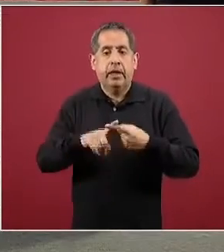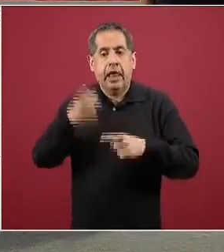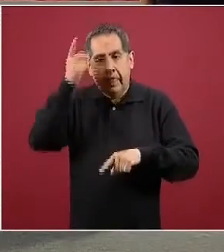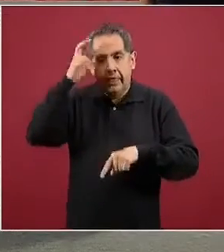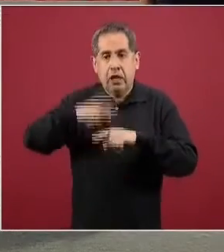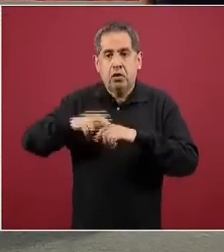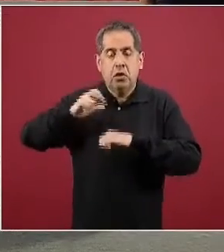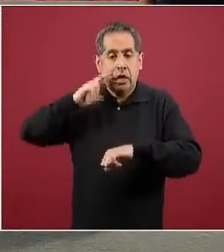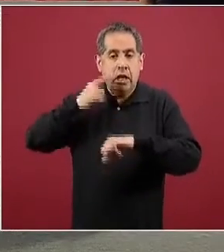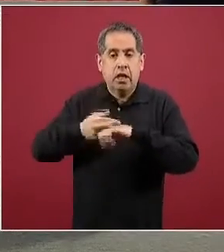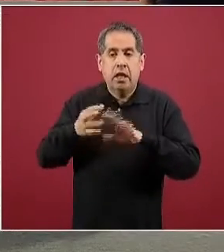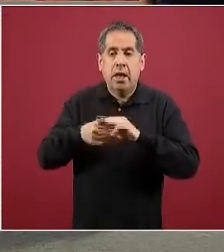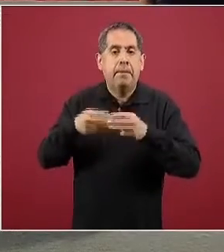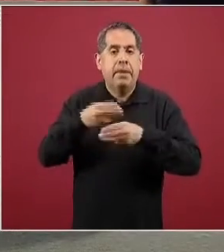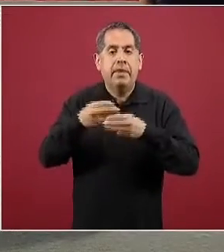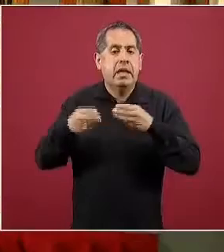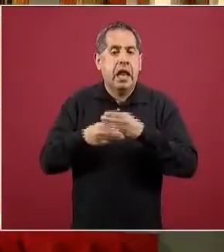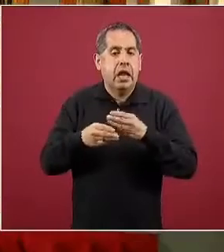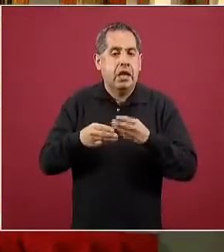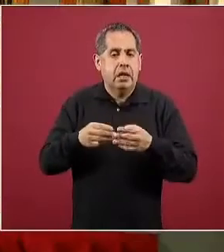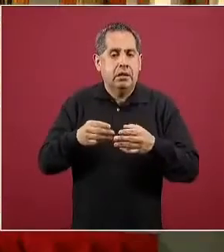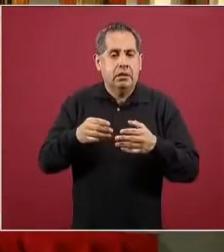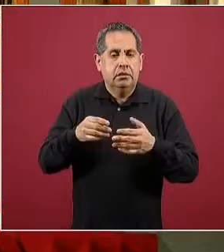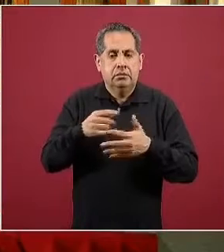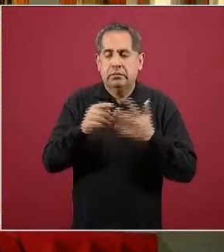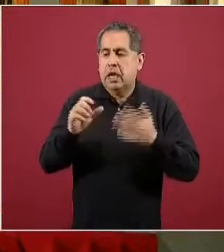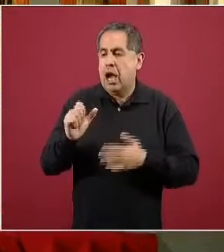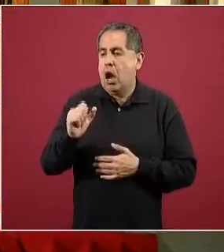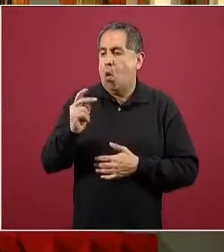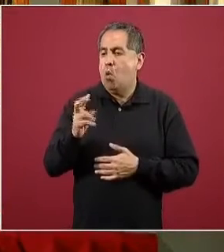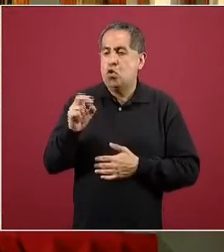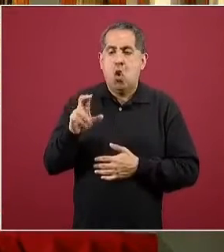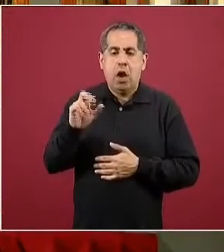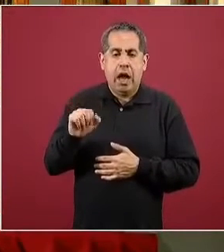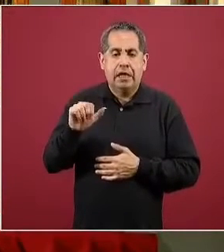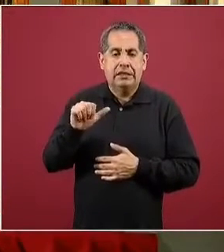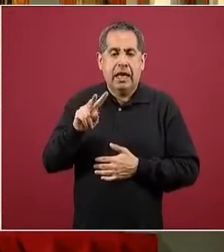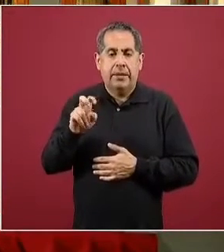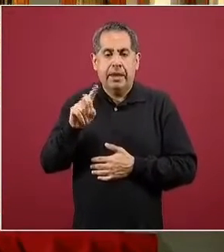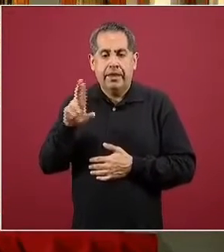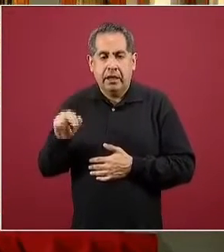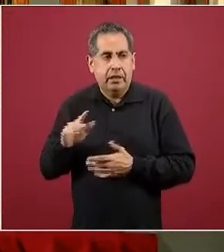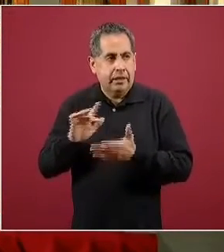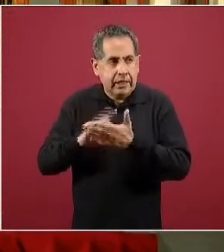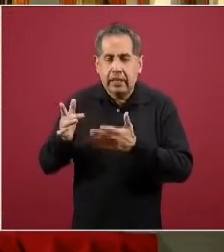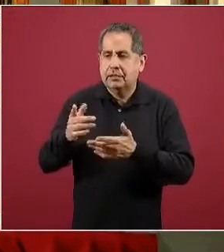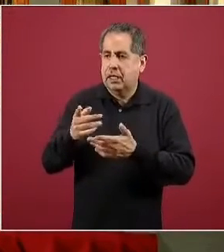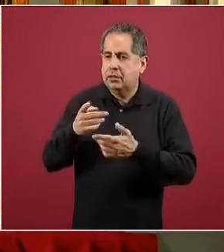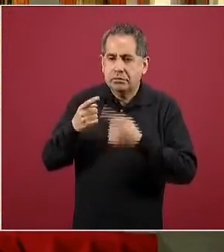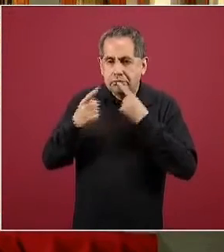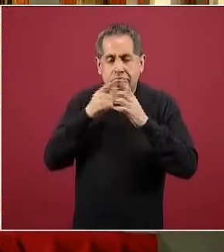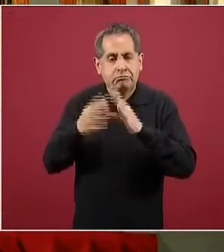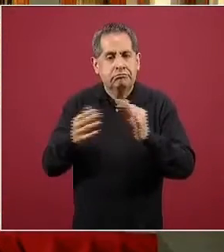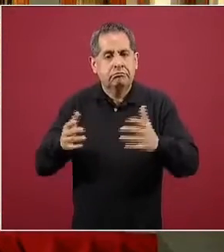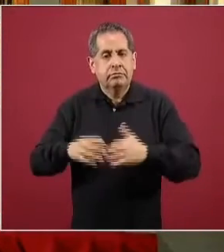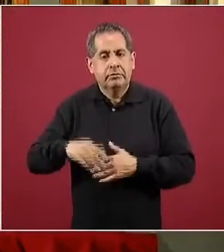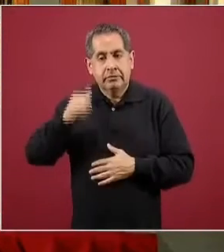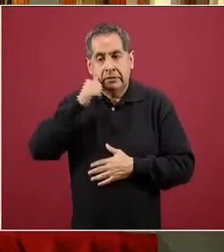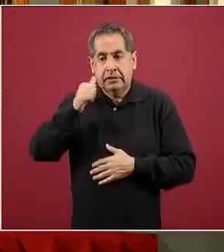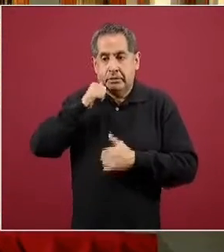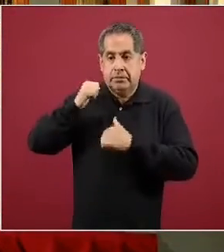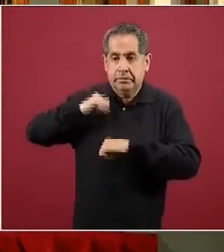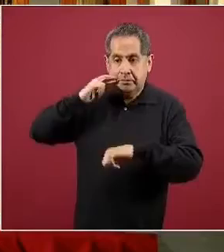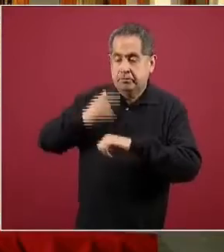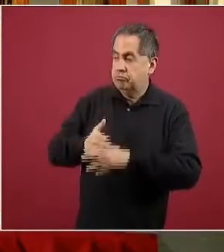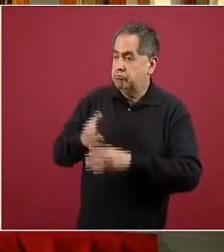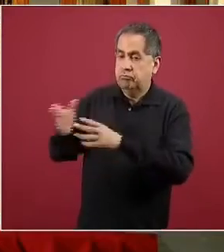general de Materiales Educativos, Aurora Saavedra. Gracias por acompañarnos, Aurora. Y como siempre, el titular de